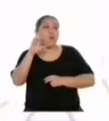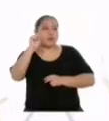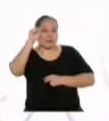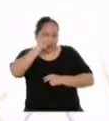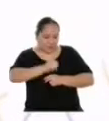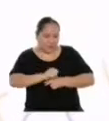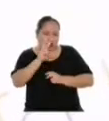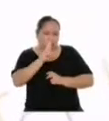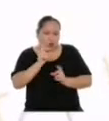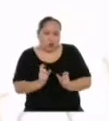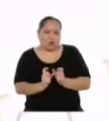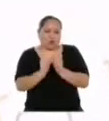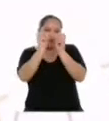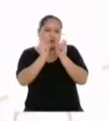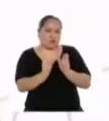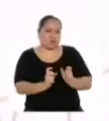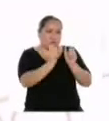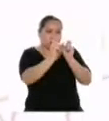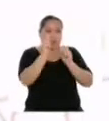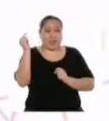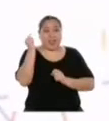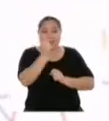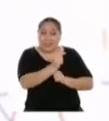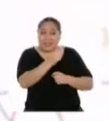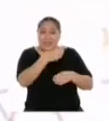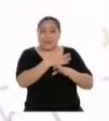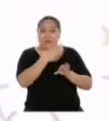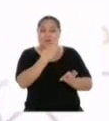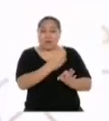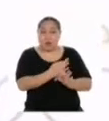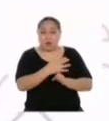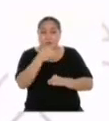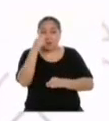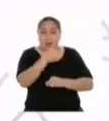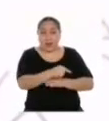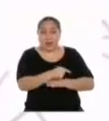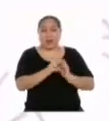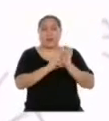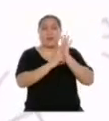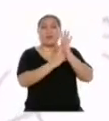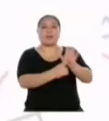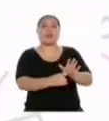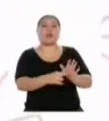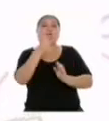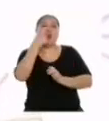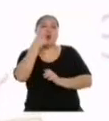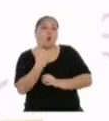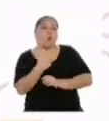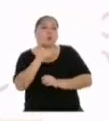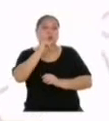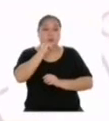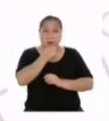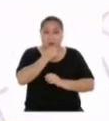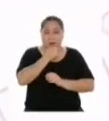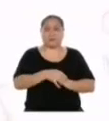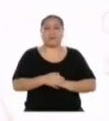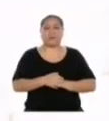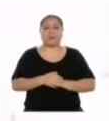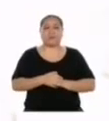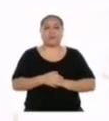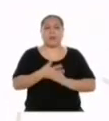tipos de barras en el gráfico. En este caso, las que representan a los del género masculino y